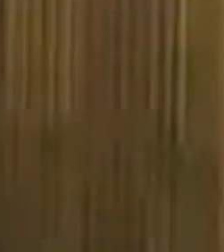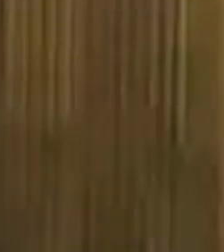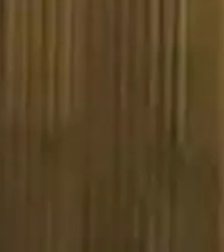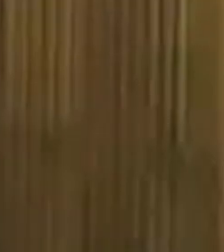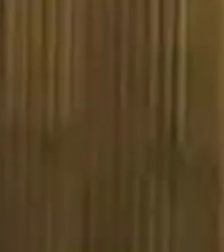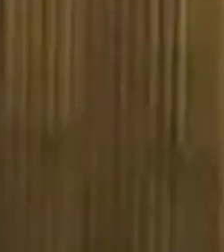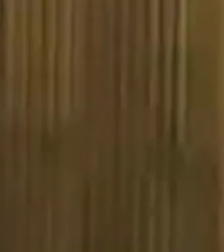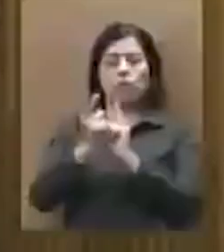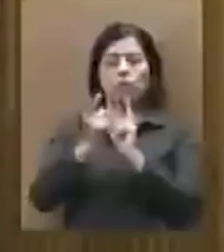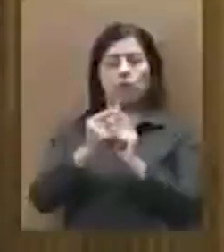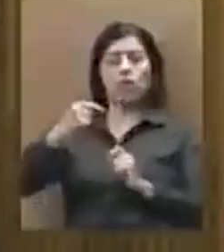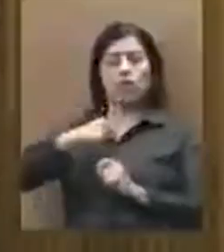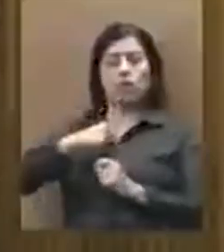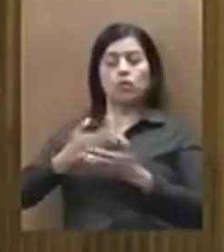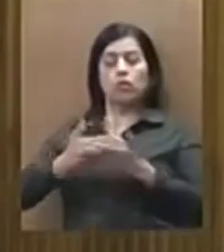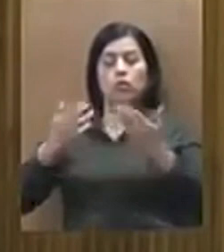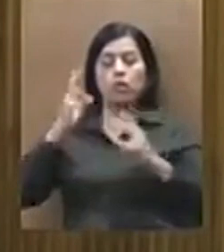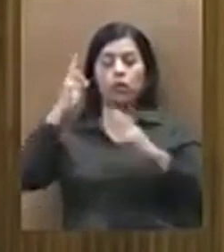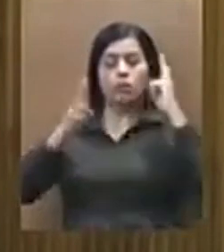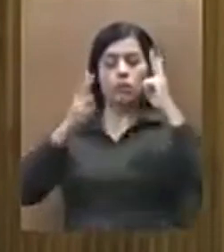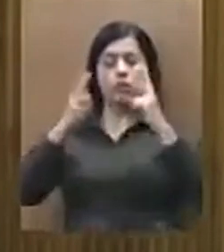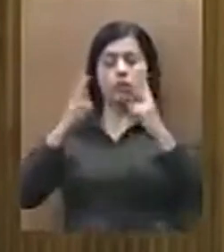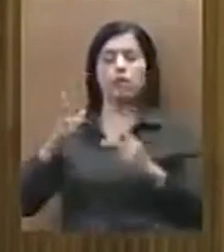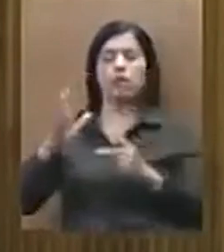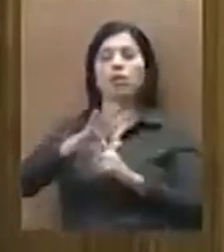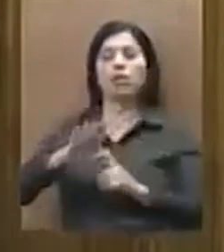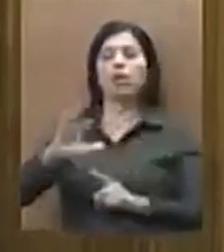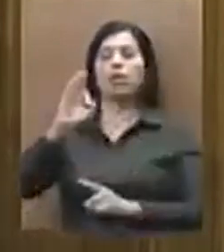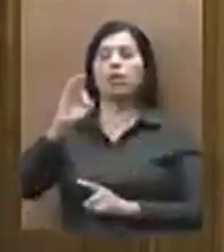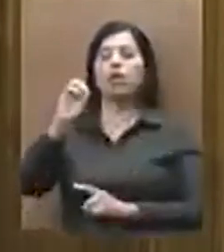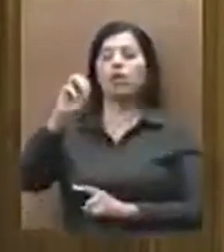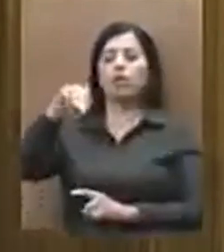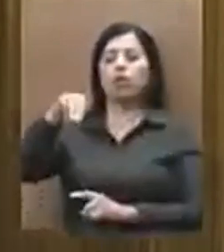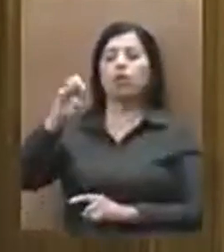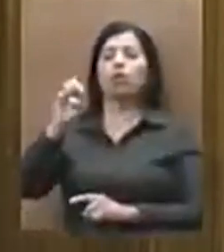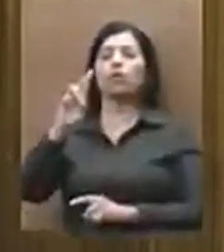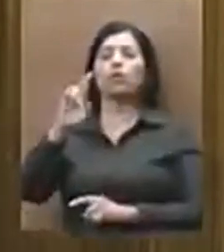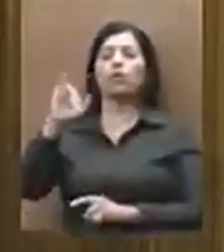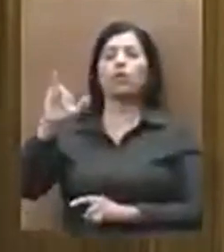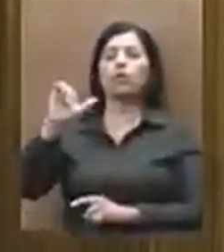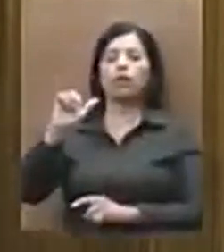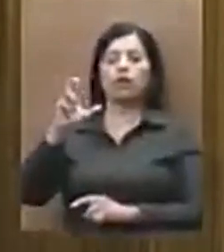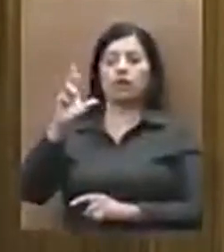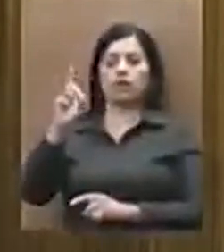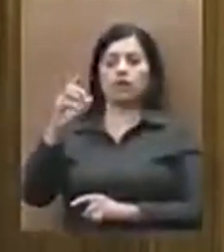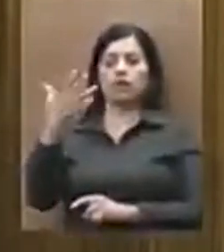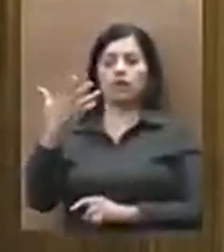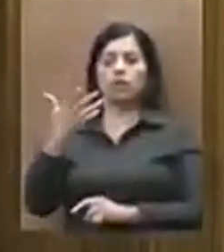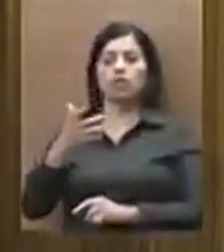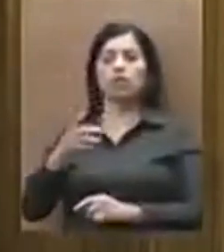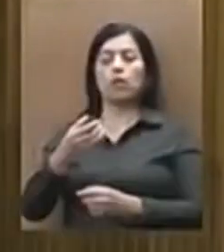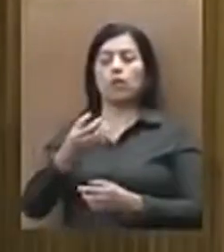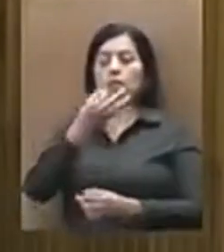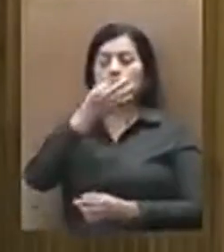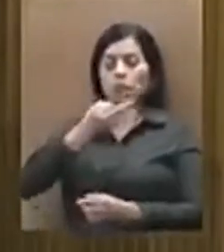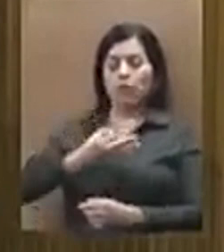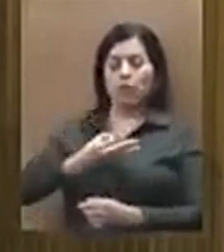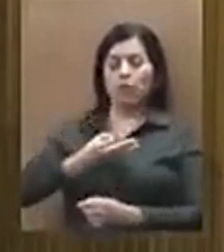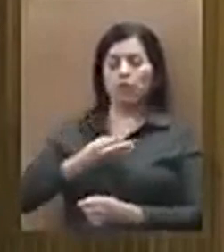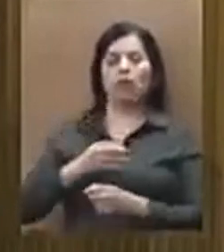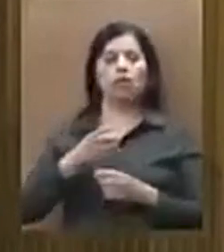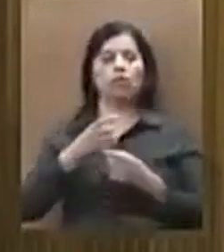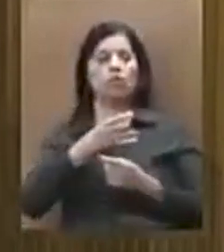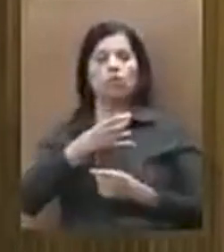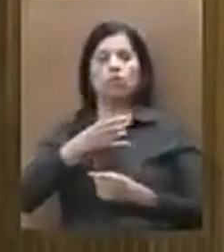tocó visitar a los vecinos de las colonias como rey treinta y cinco quienes manifestaban temor y cierta